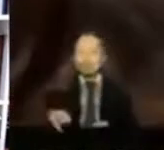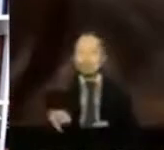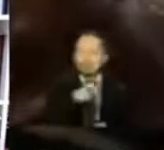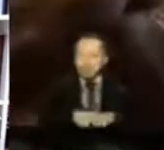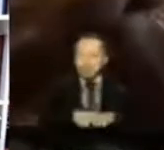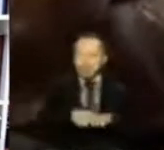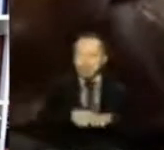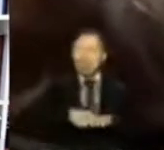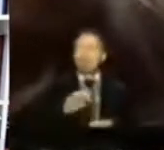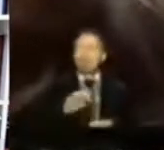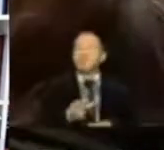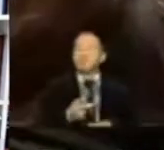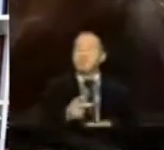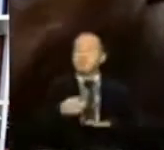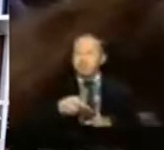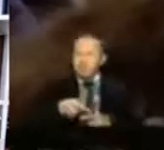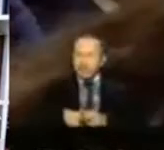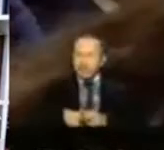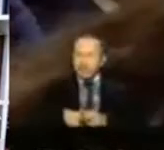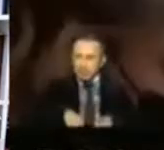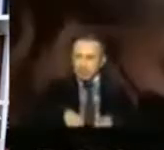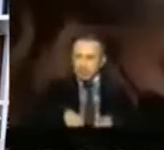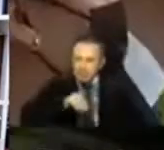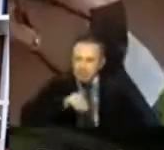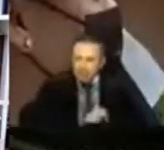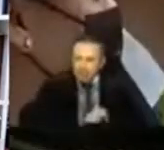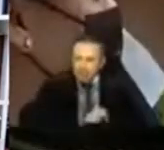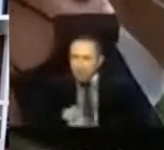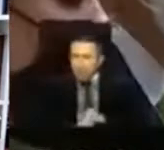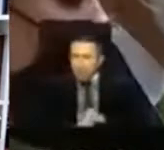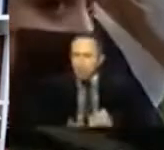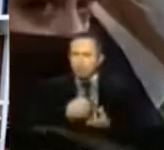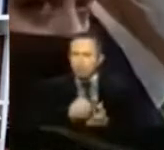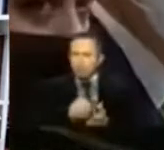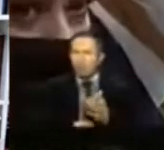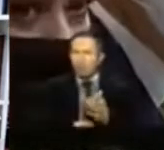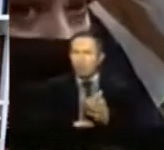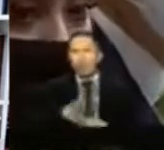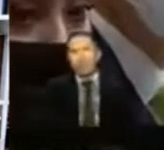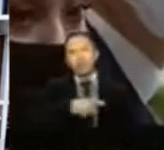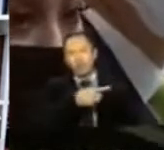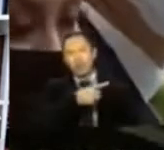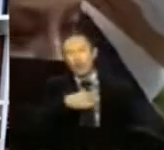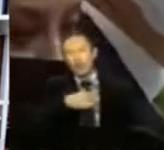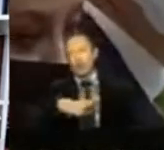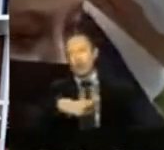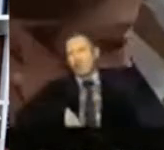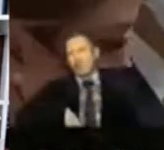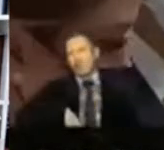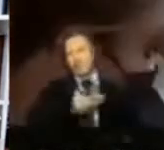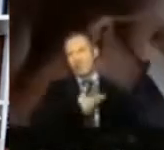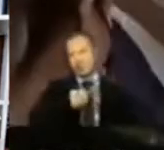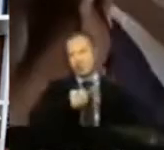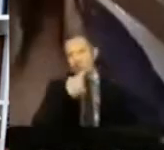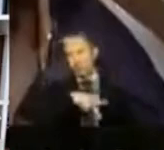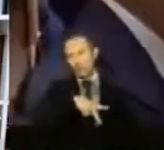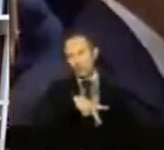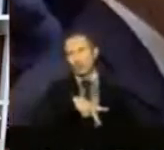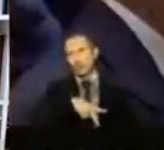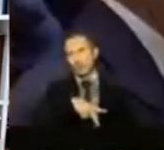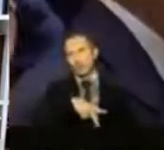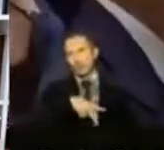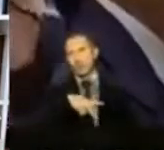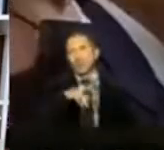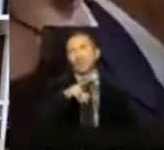no tenga que importar gasolinas, las gasolinas que ya consume, ahora se han rehabilitado 6